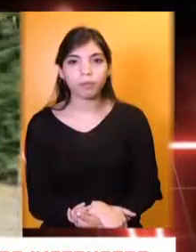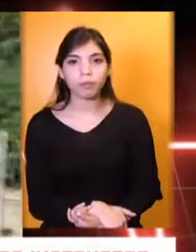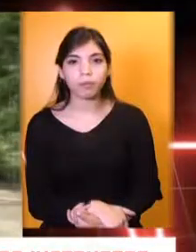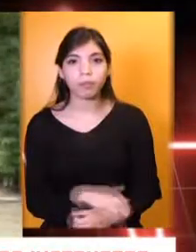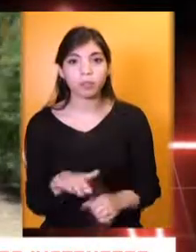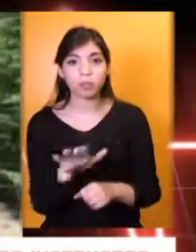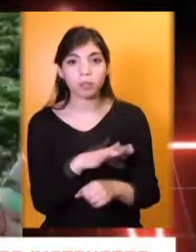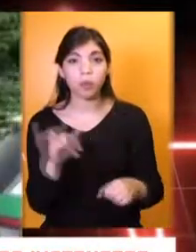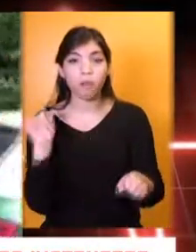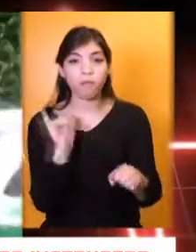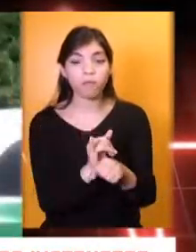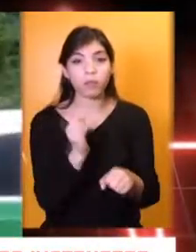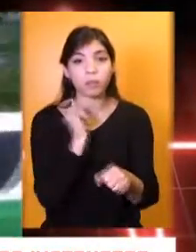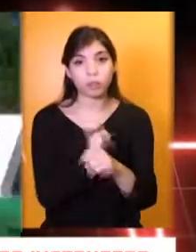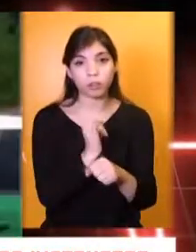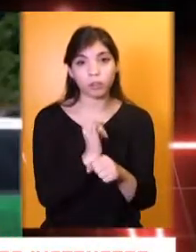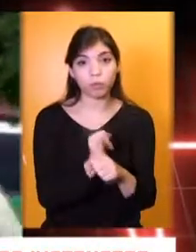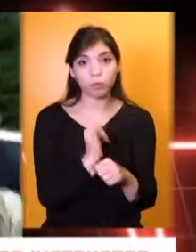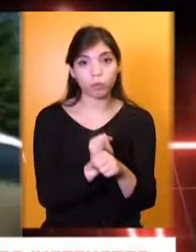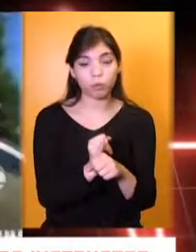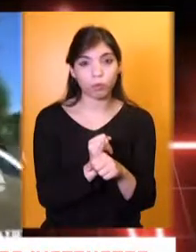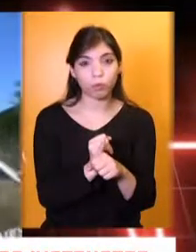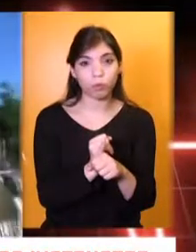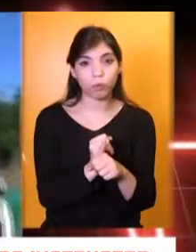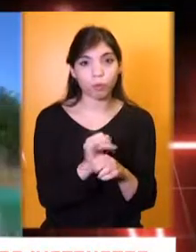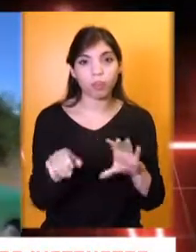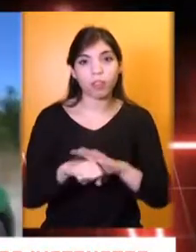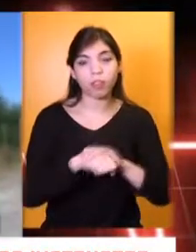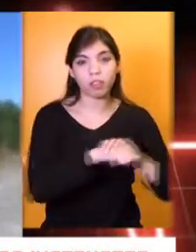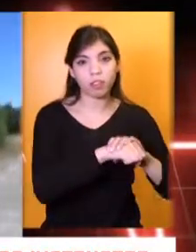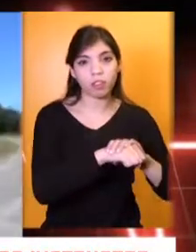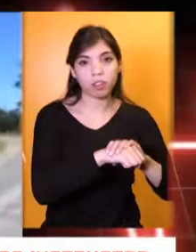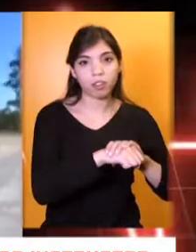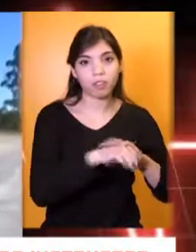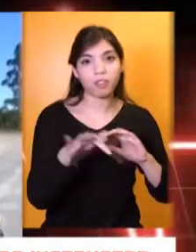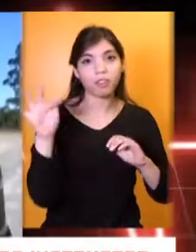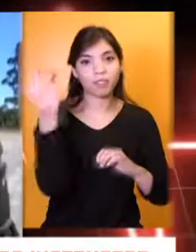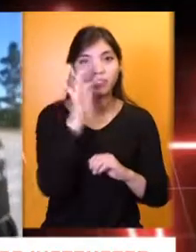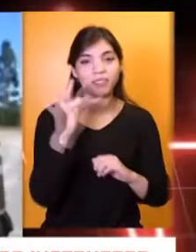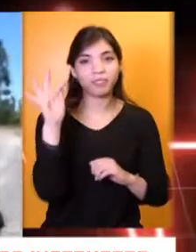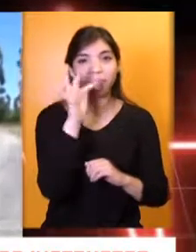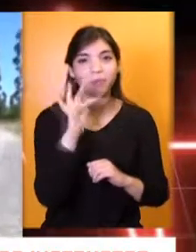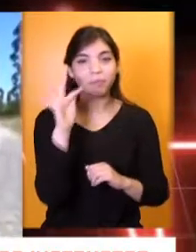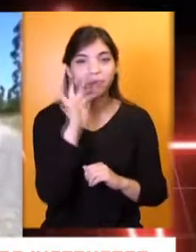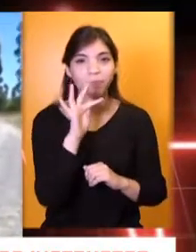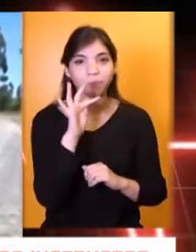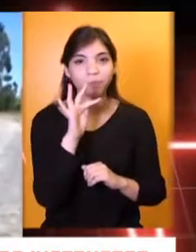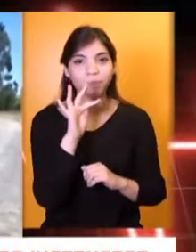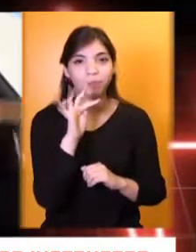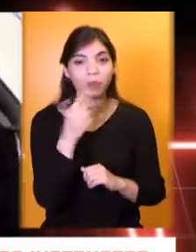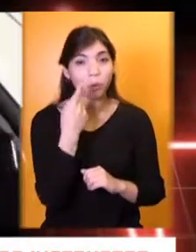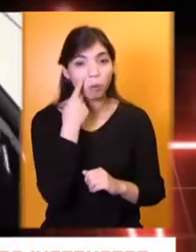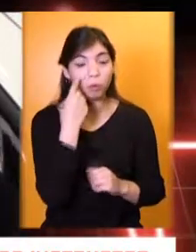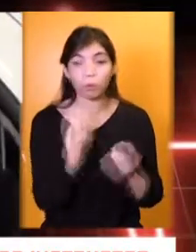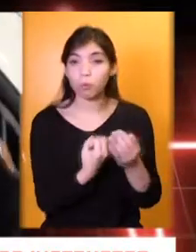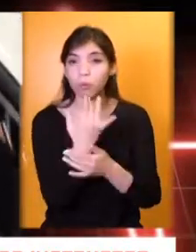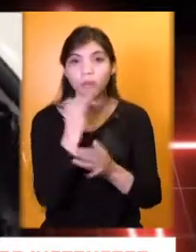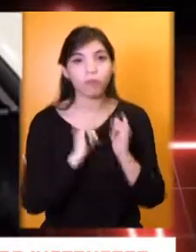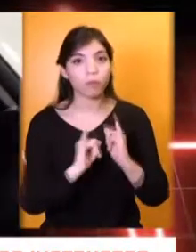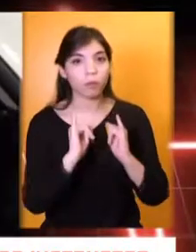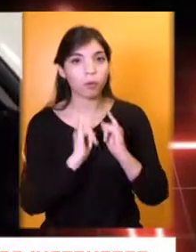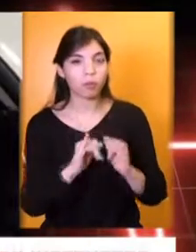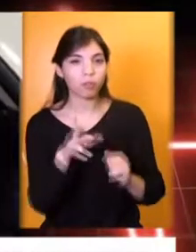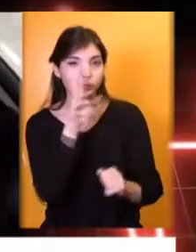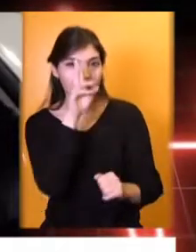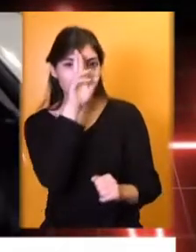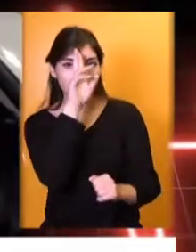El caso del falso instructor premilitar que fue detenido en febrero pasado sigue marcando la tónica, más aún cuando se conocen nuevos antecedentes